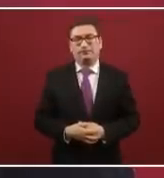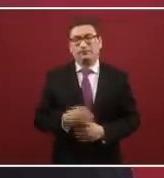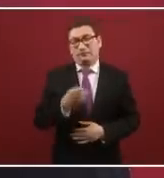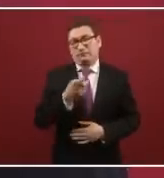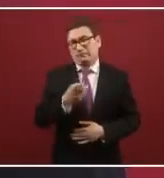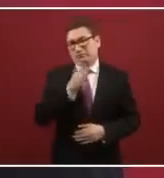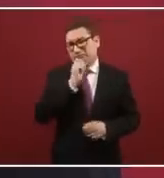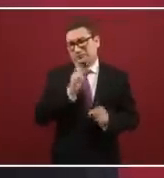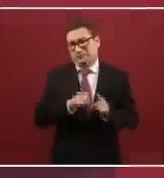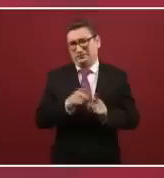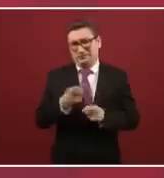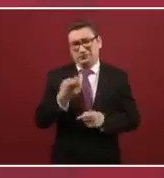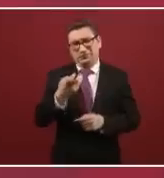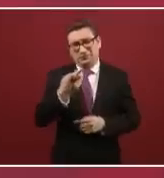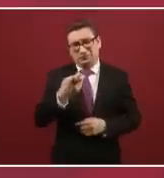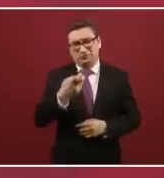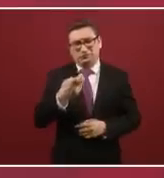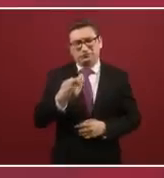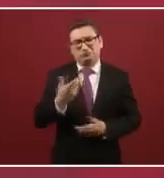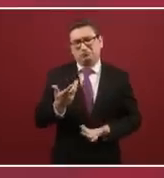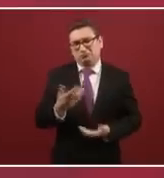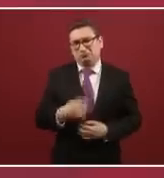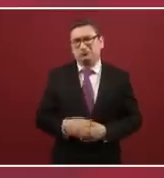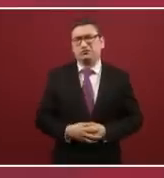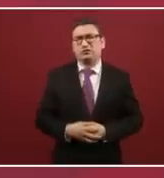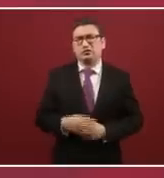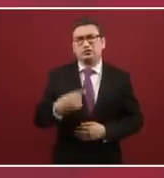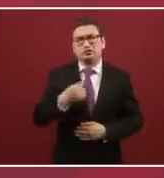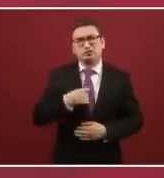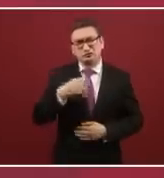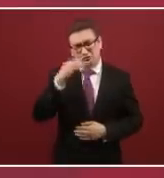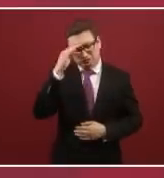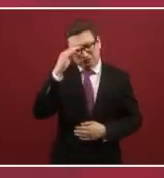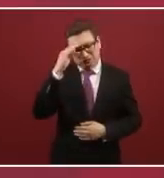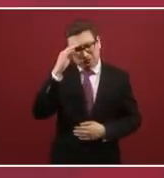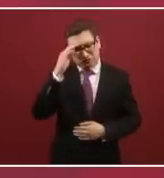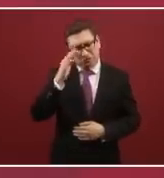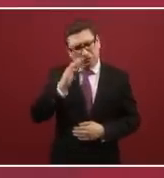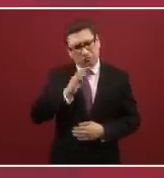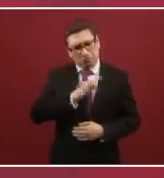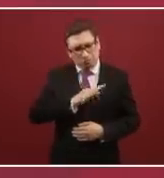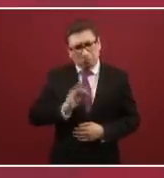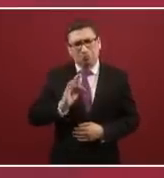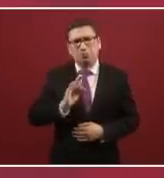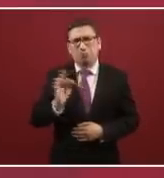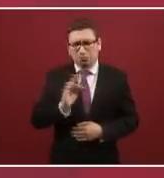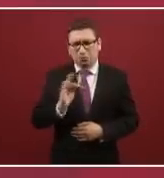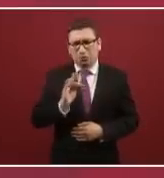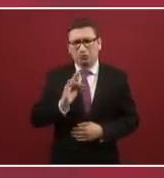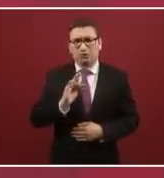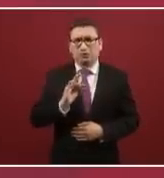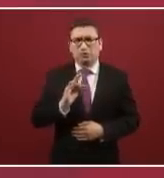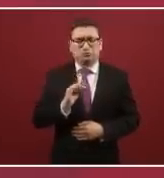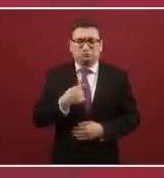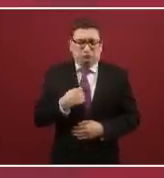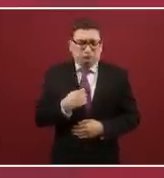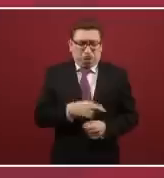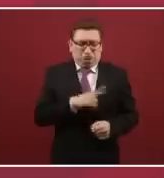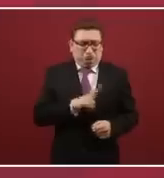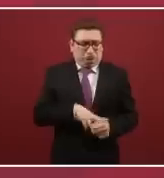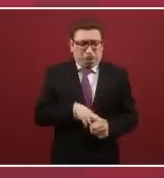eso, el que si tengo posibilidad, pues como cualquier otro